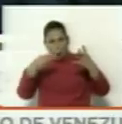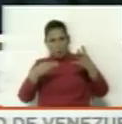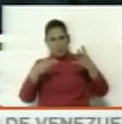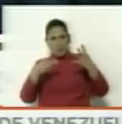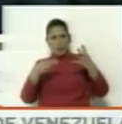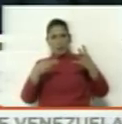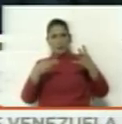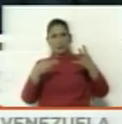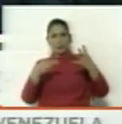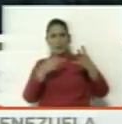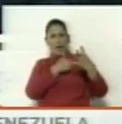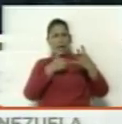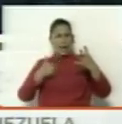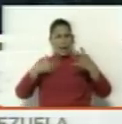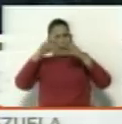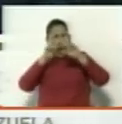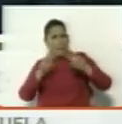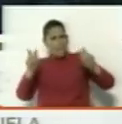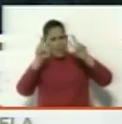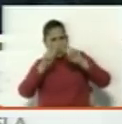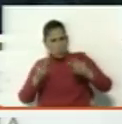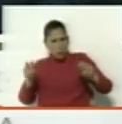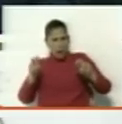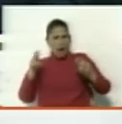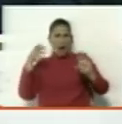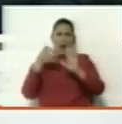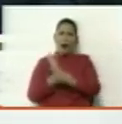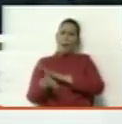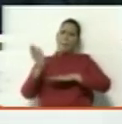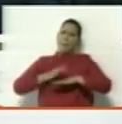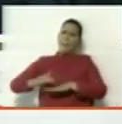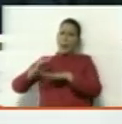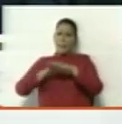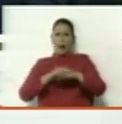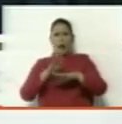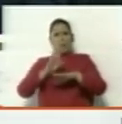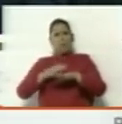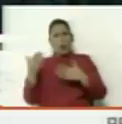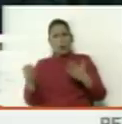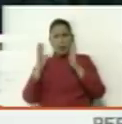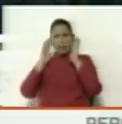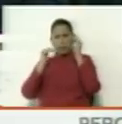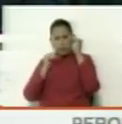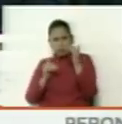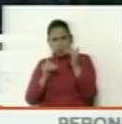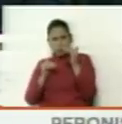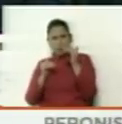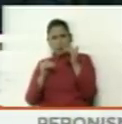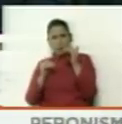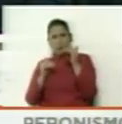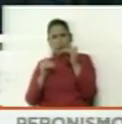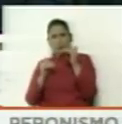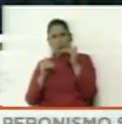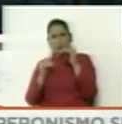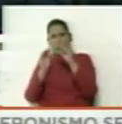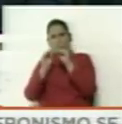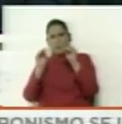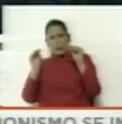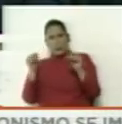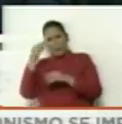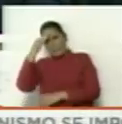Trujillo querían averiguar lo que estaba pasando, ¿por qué no le prestaron atención a los llamados